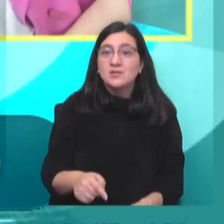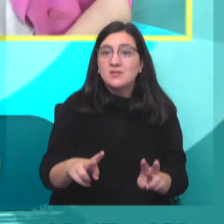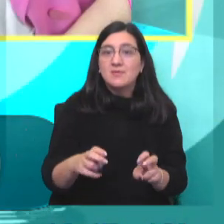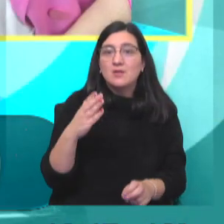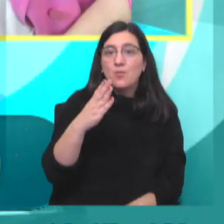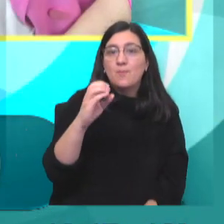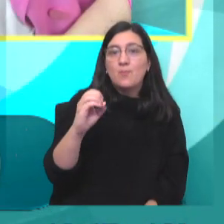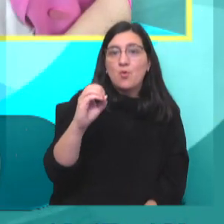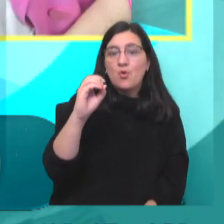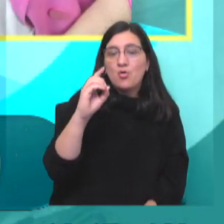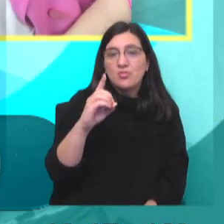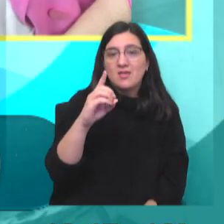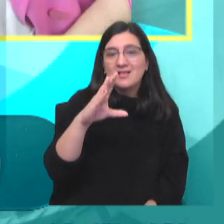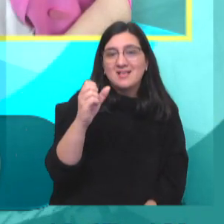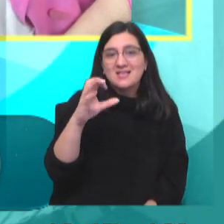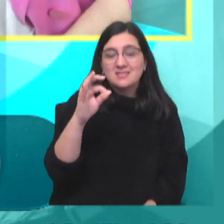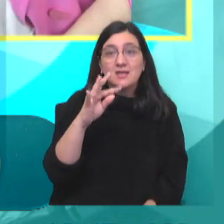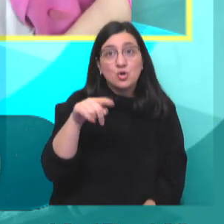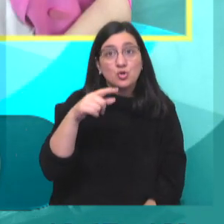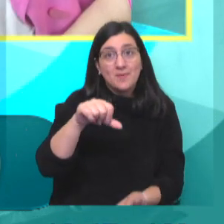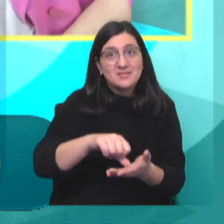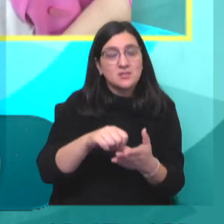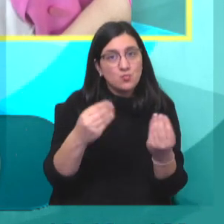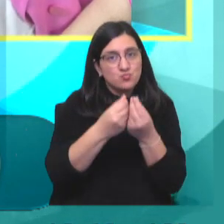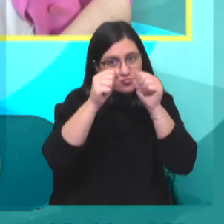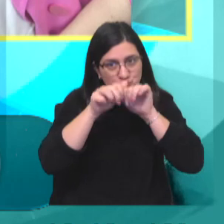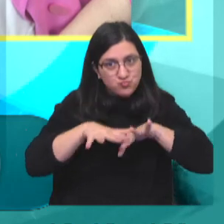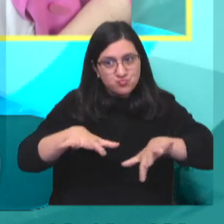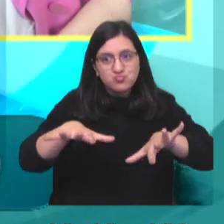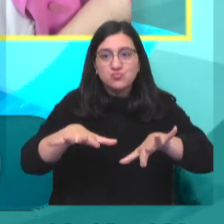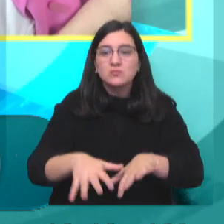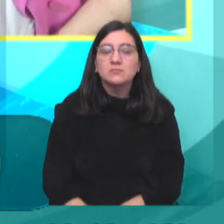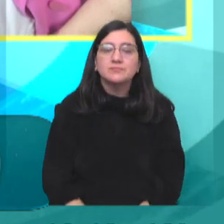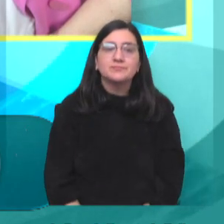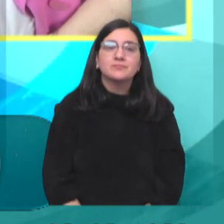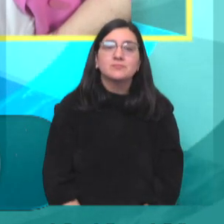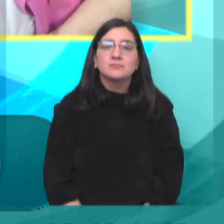acá no es tan masivo, pero en otros países es realmente como muy, muy, muy masivo.